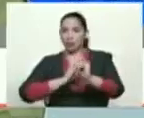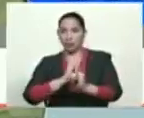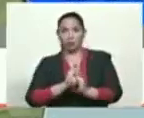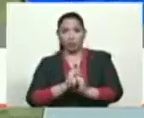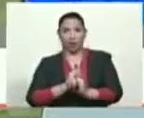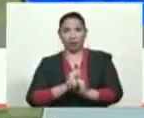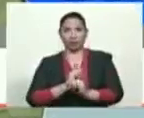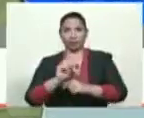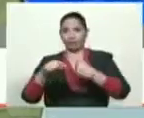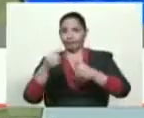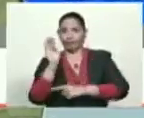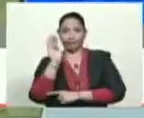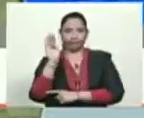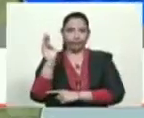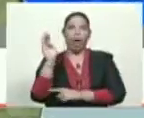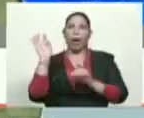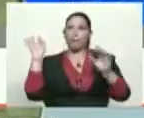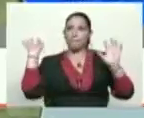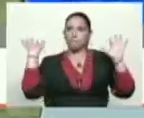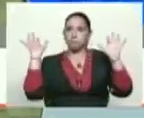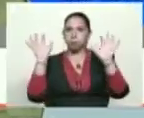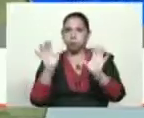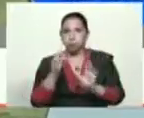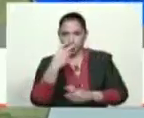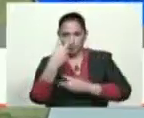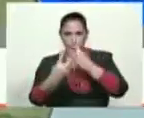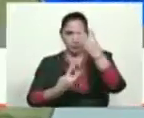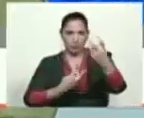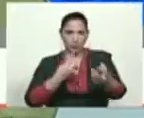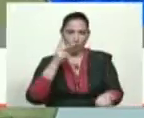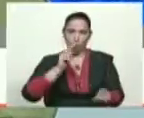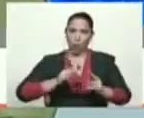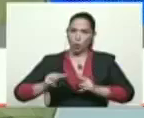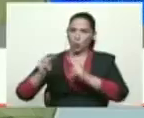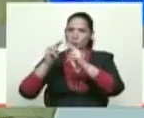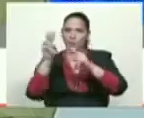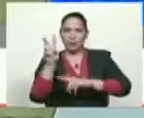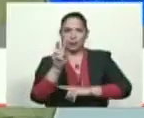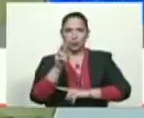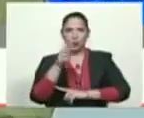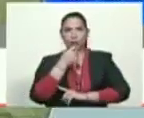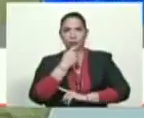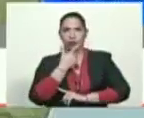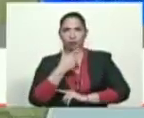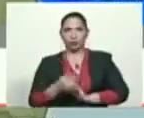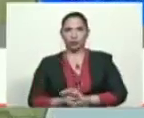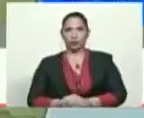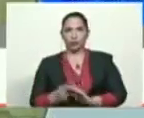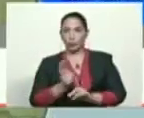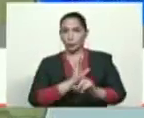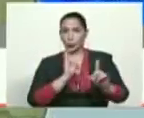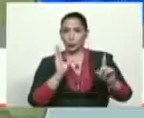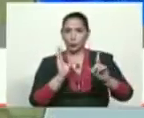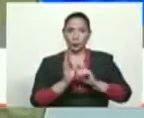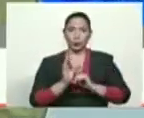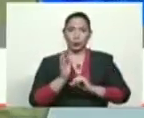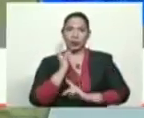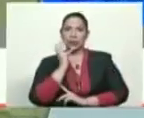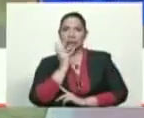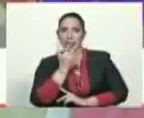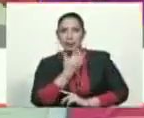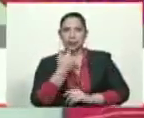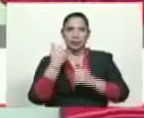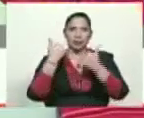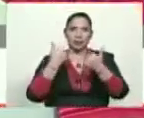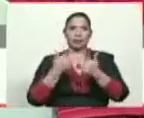y la gente venga a conocer venezuela por su belleza la cultura debe brillar la cultura